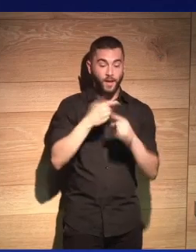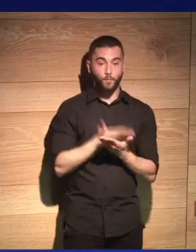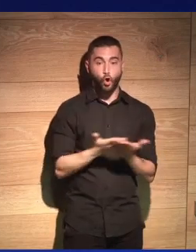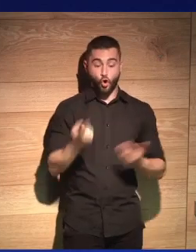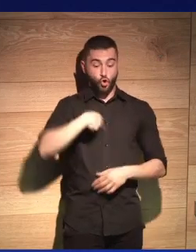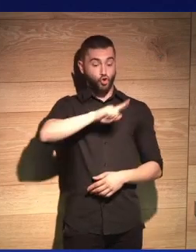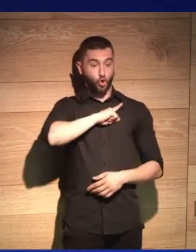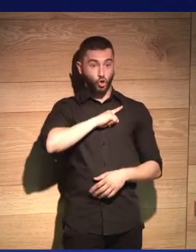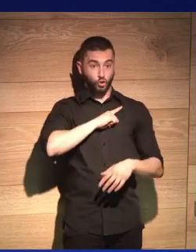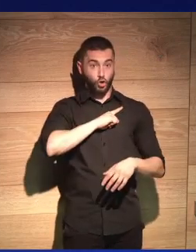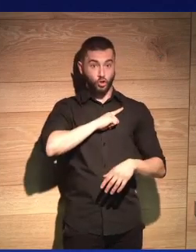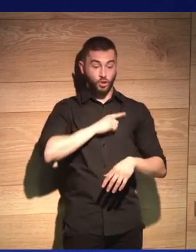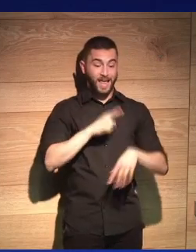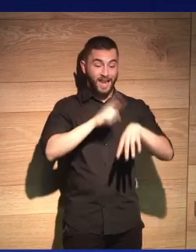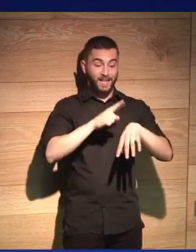tan perdidos en el tiempo.